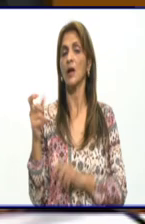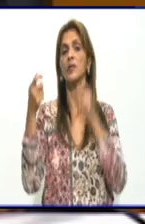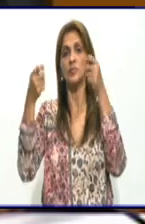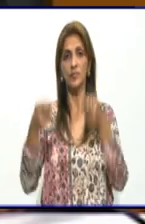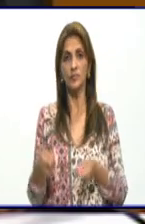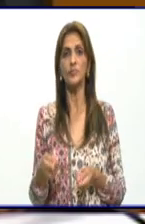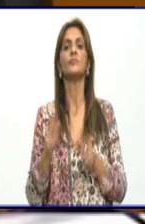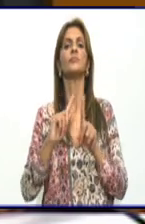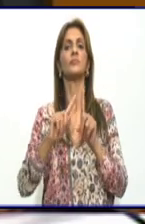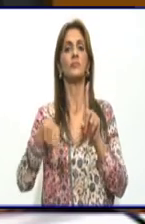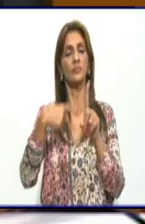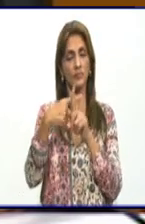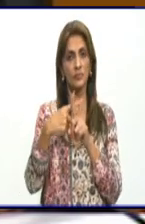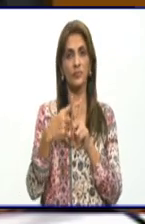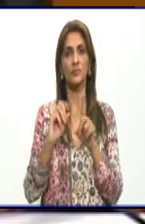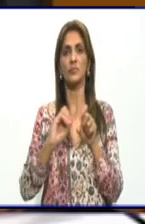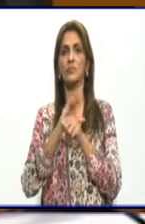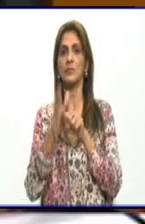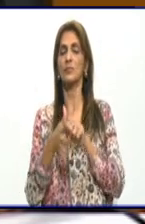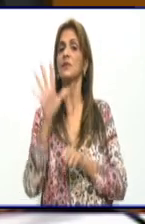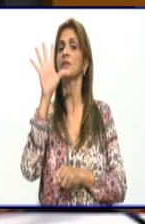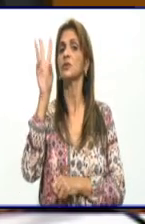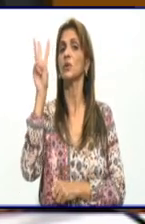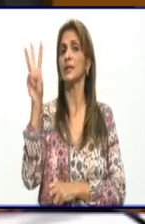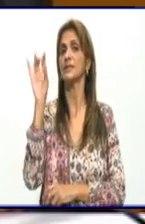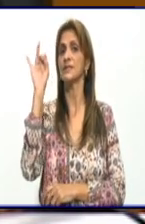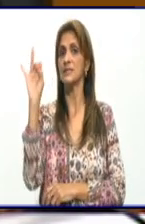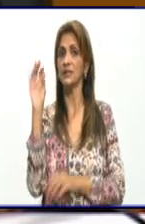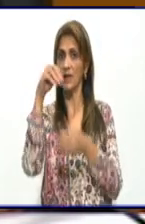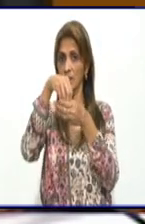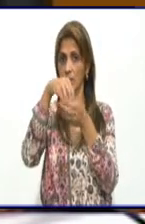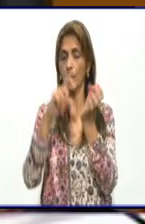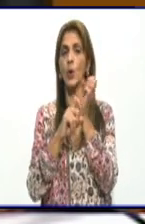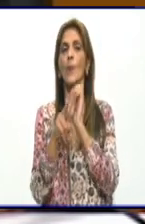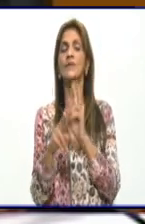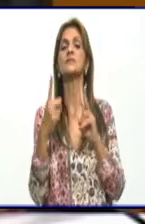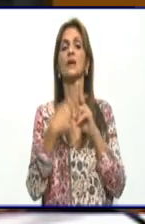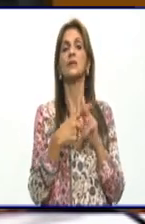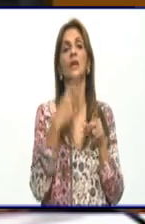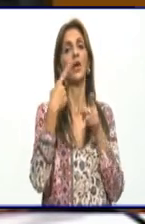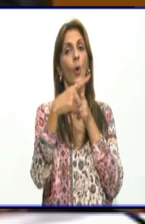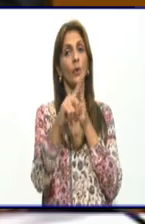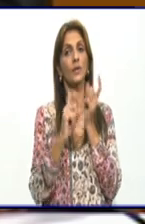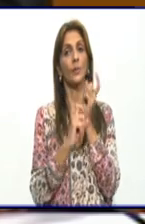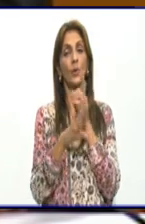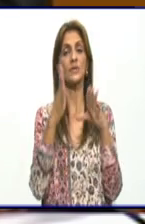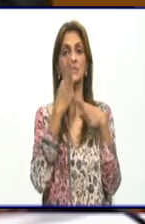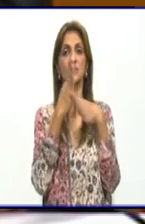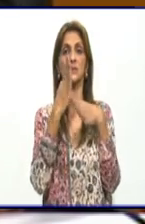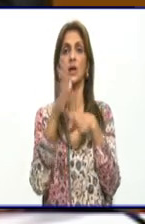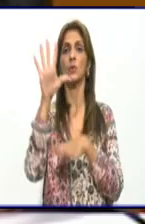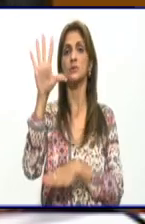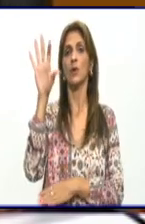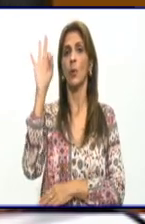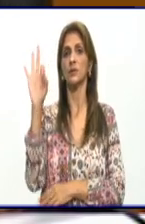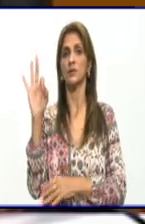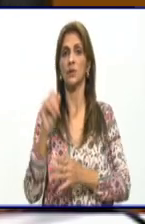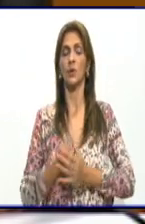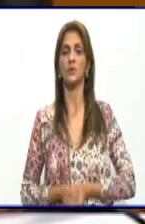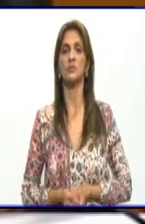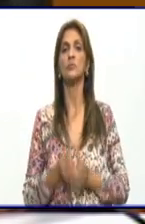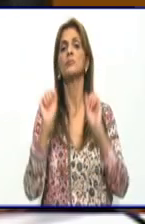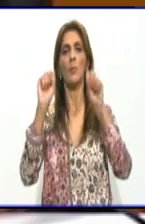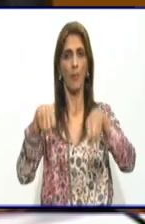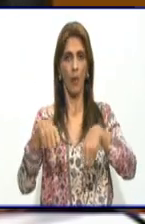activos 537 dentro de la provincia y fuera de la provincia, en Santiago de Cuba, 58.